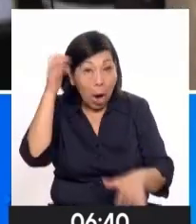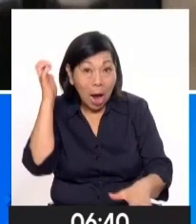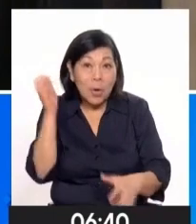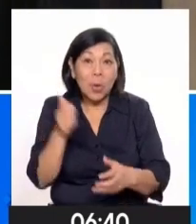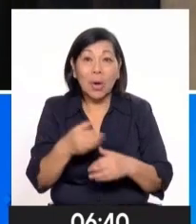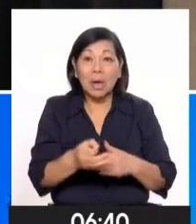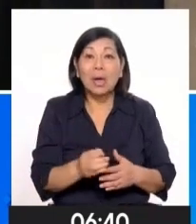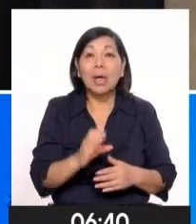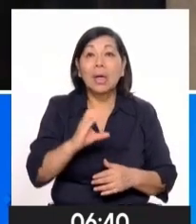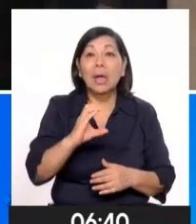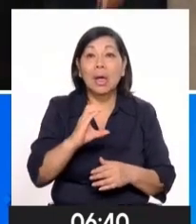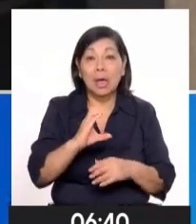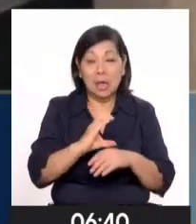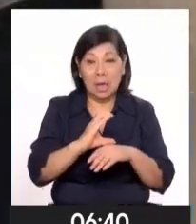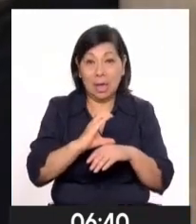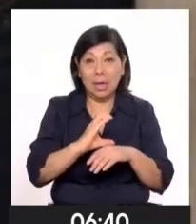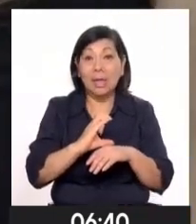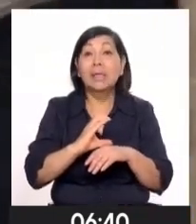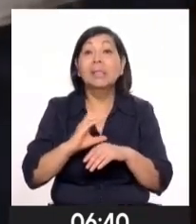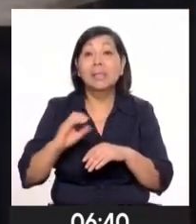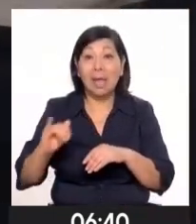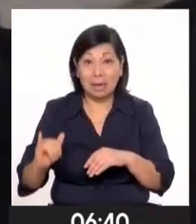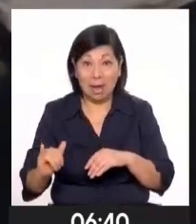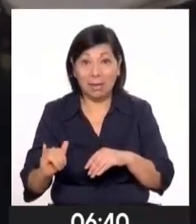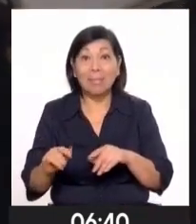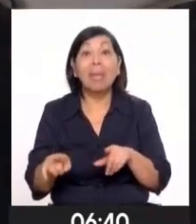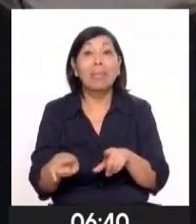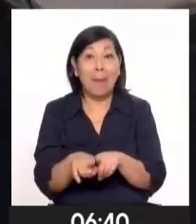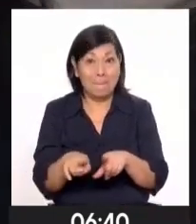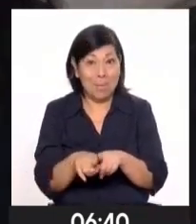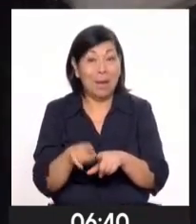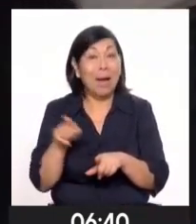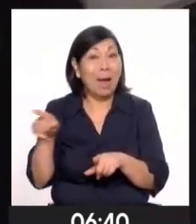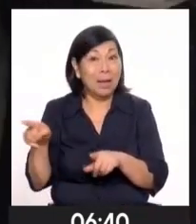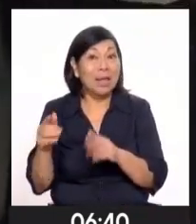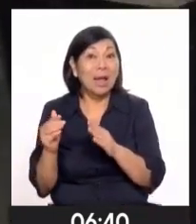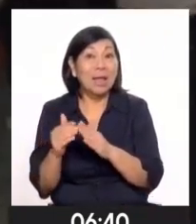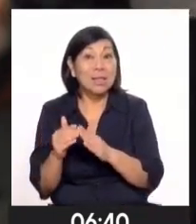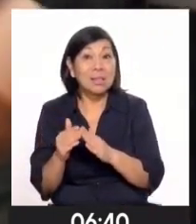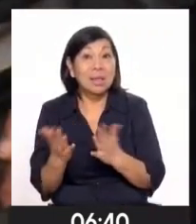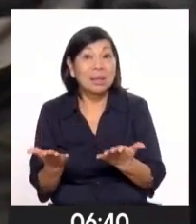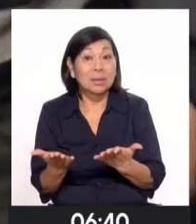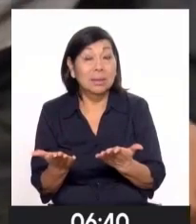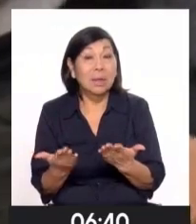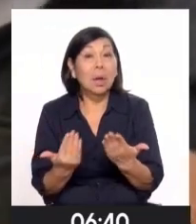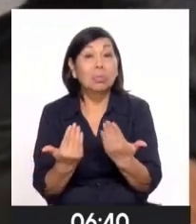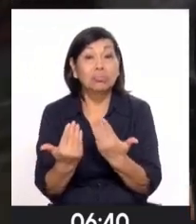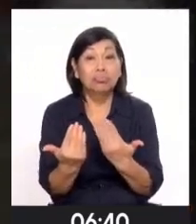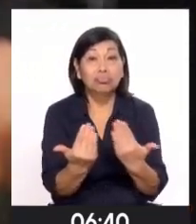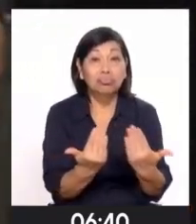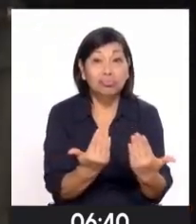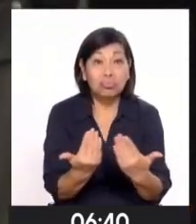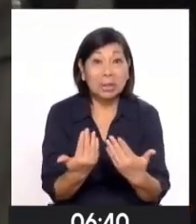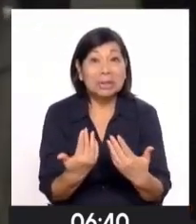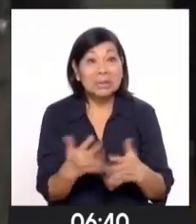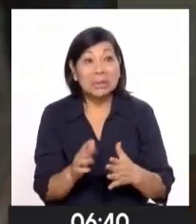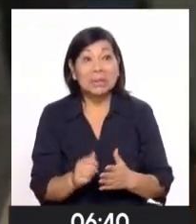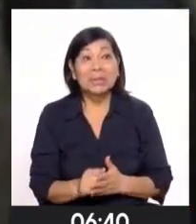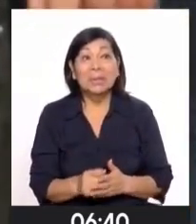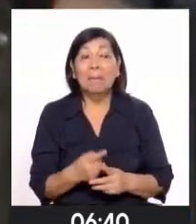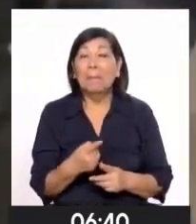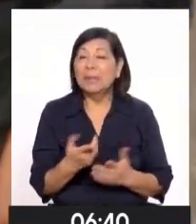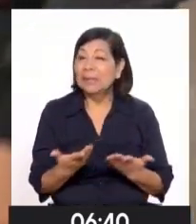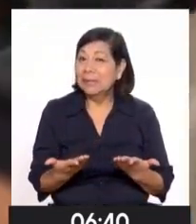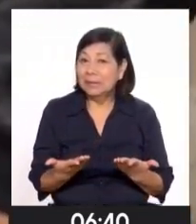en Chancay. Así es que este operativo que se viene realizando de manera simultánea tiene pues la